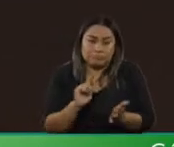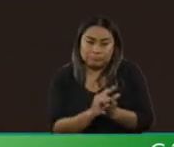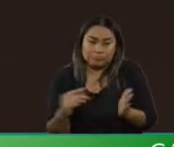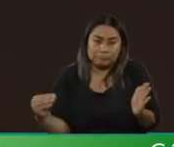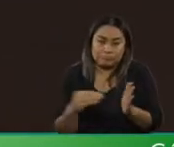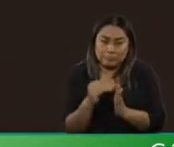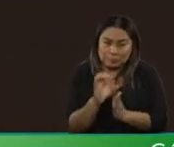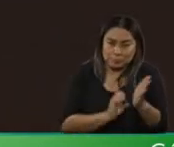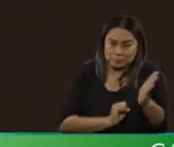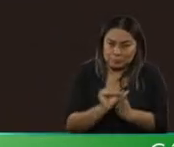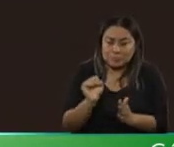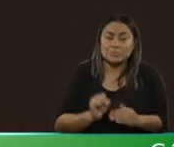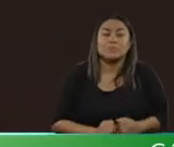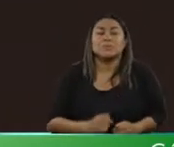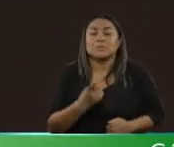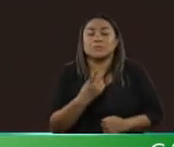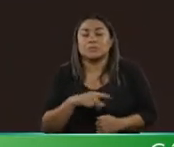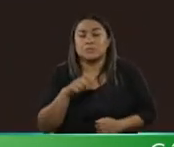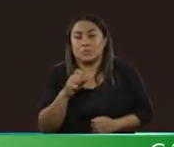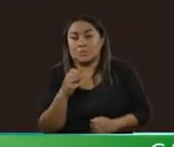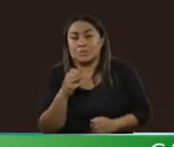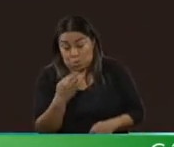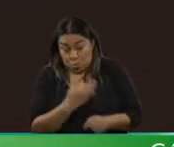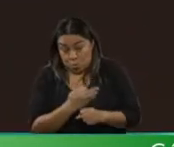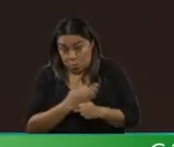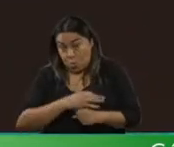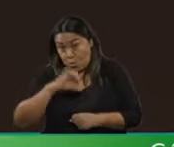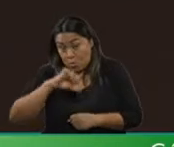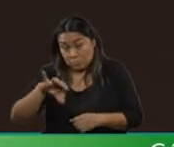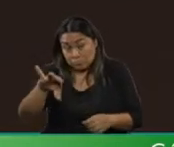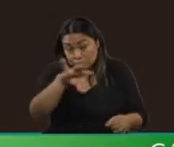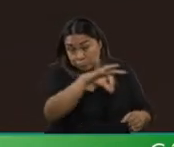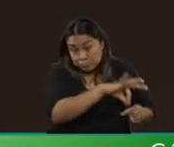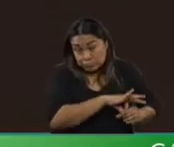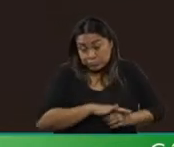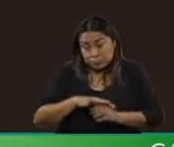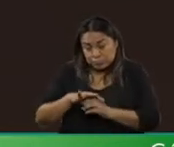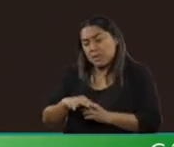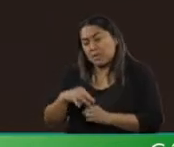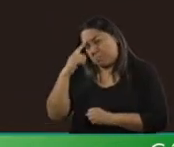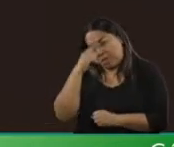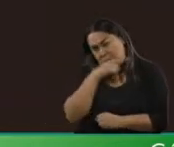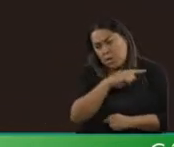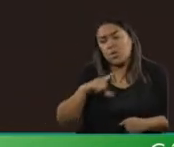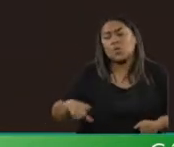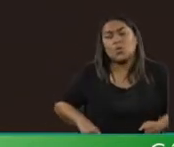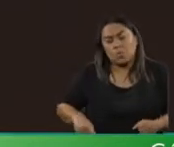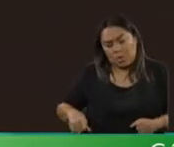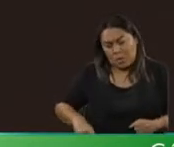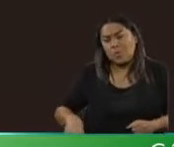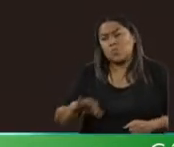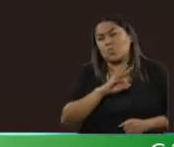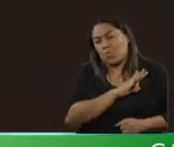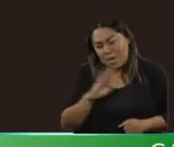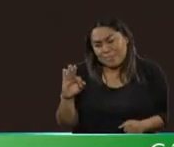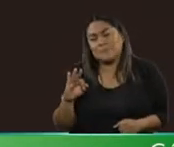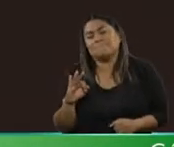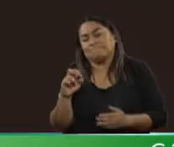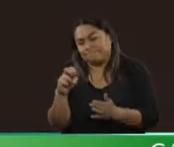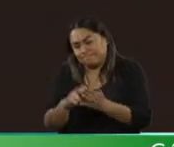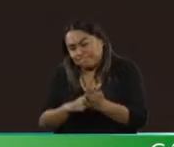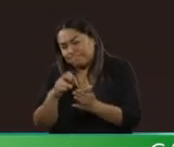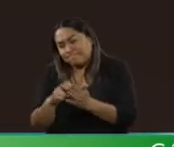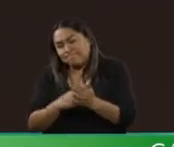constitucional al artículo 123, que votaremos hoy, le brindará al gobierno la oportunidad de corregir los errores